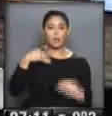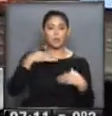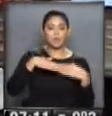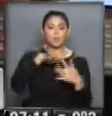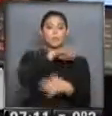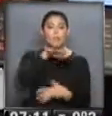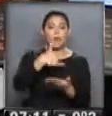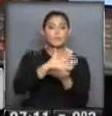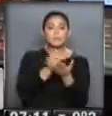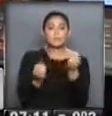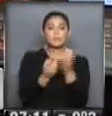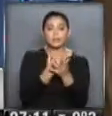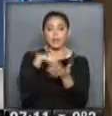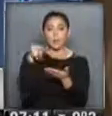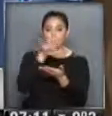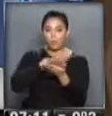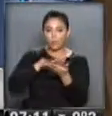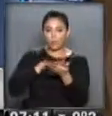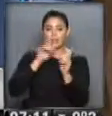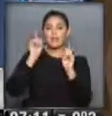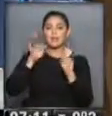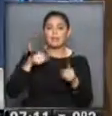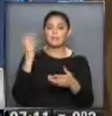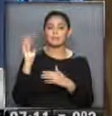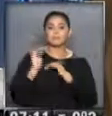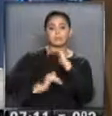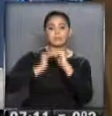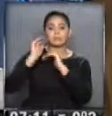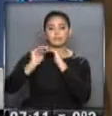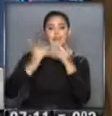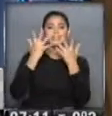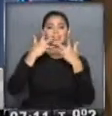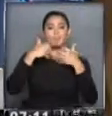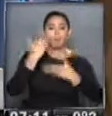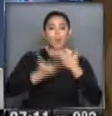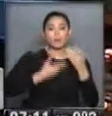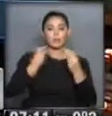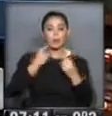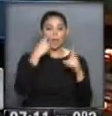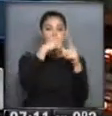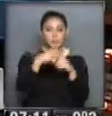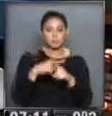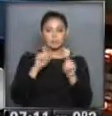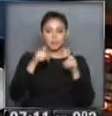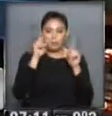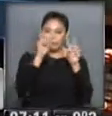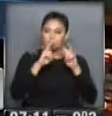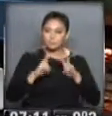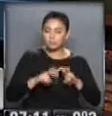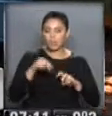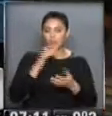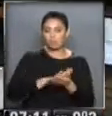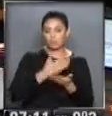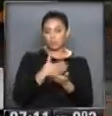un espacio cultural común en la región y desarrollar un sistema compartido de medición y evaluación de avances en la